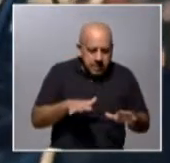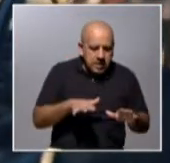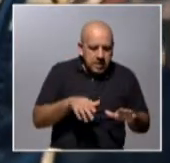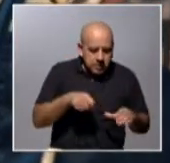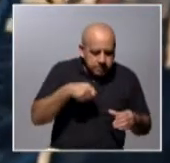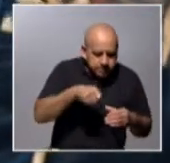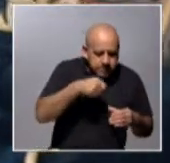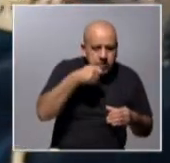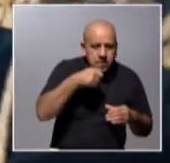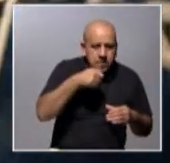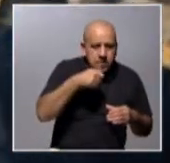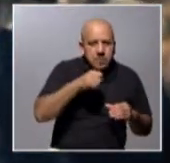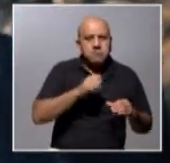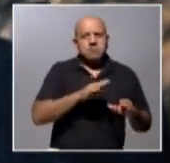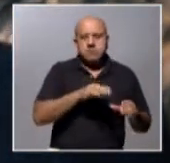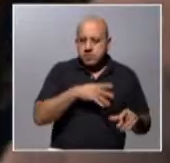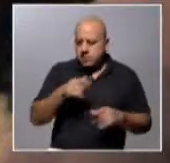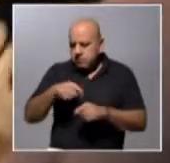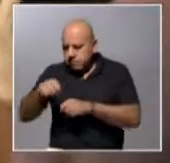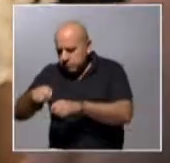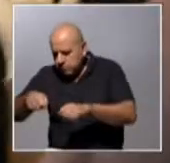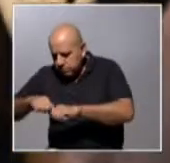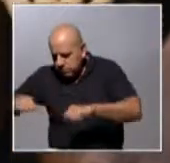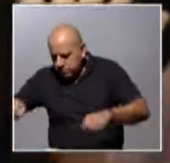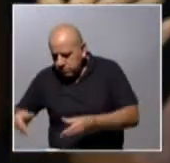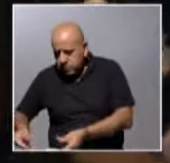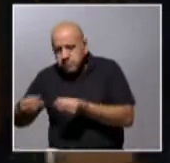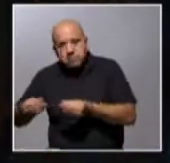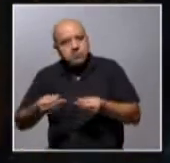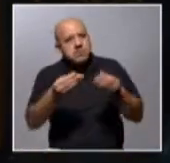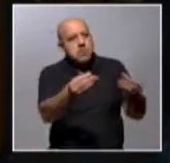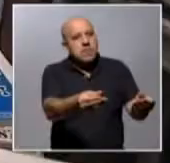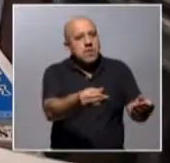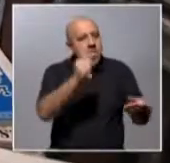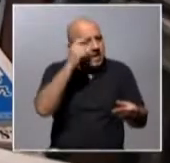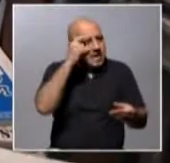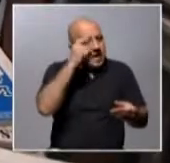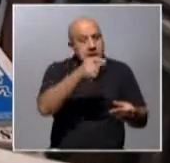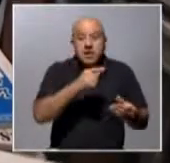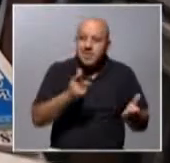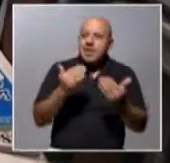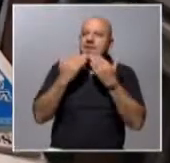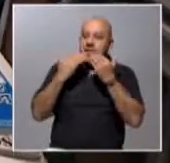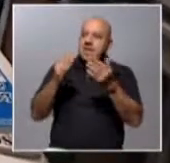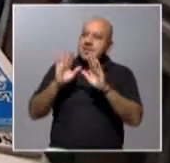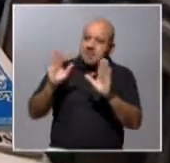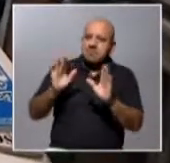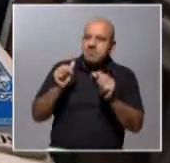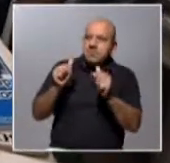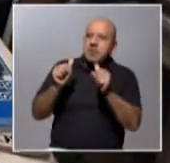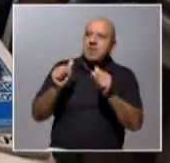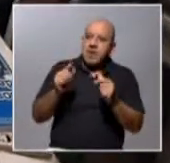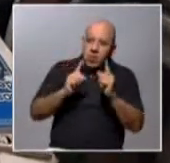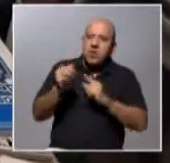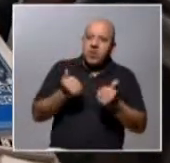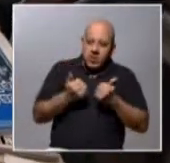para buscar en su bolso algo. Viene y nos da un paquete de lentejas. Yo digo, muchas gracias, compañero, no es necesario. Estamos recibiendo alguna donación